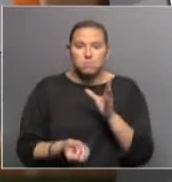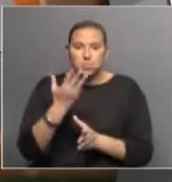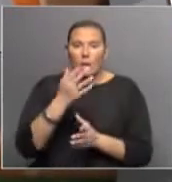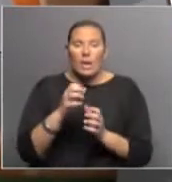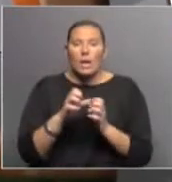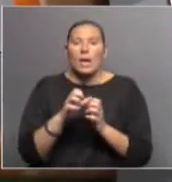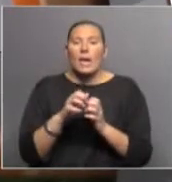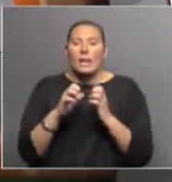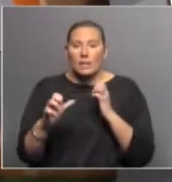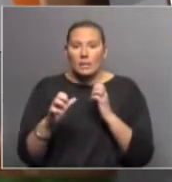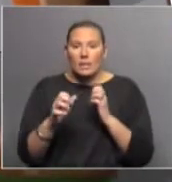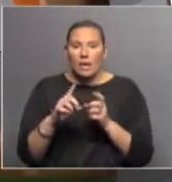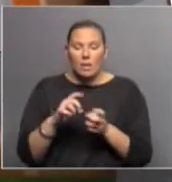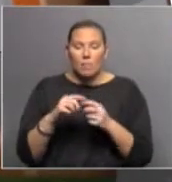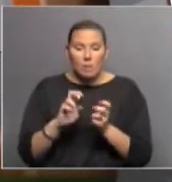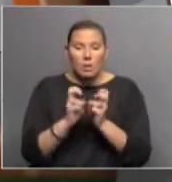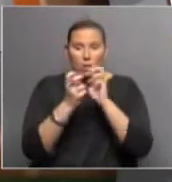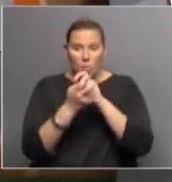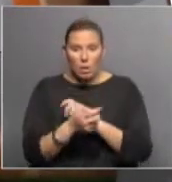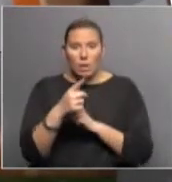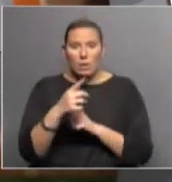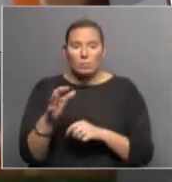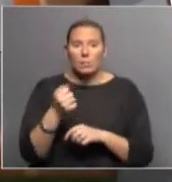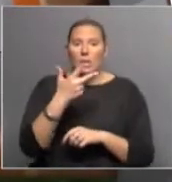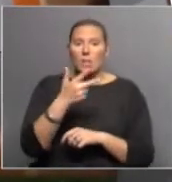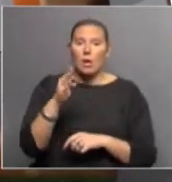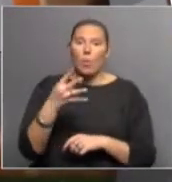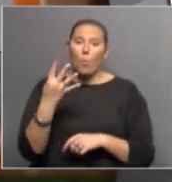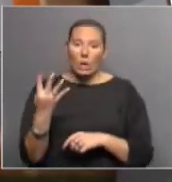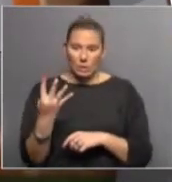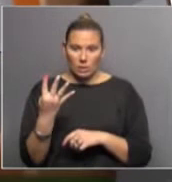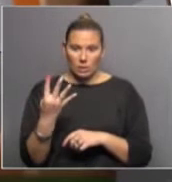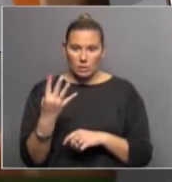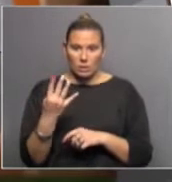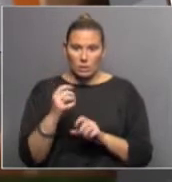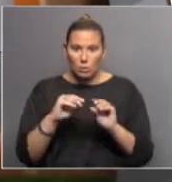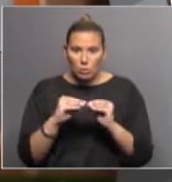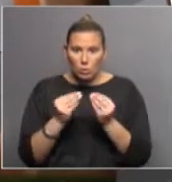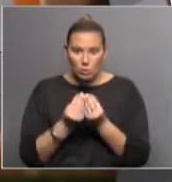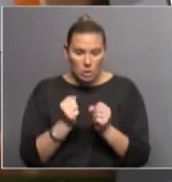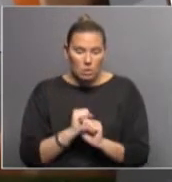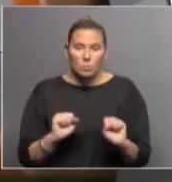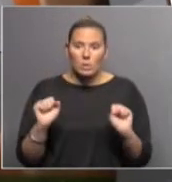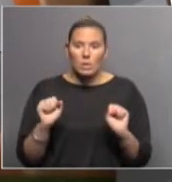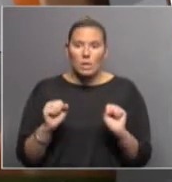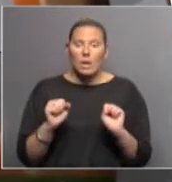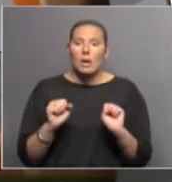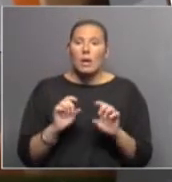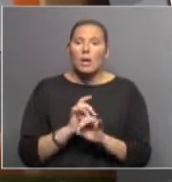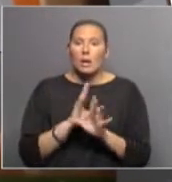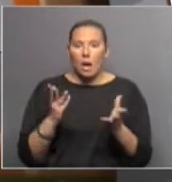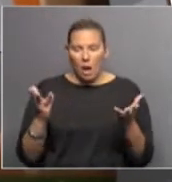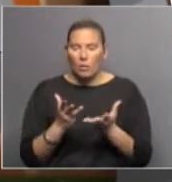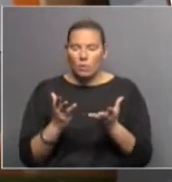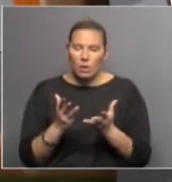energética en base a fuentes renovables alcanza las 3/4 partes de la capacidad instalada. Claramente,